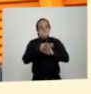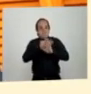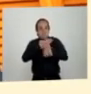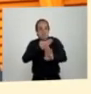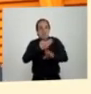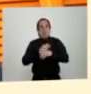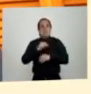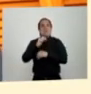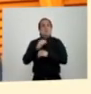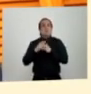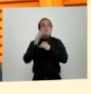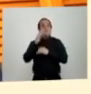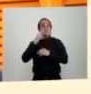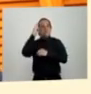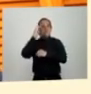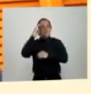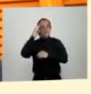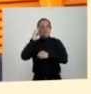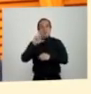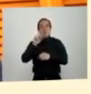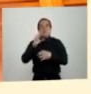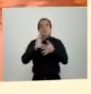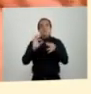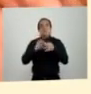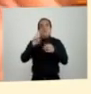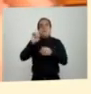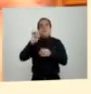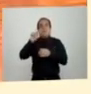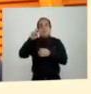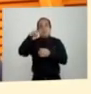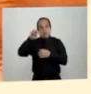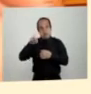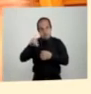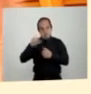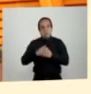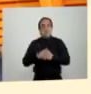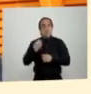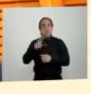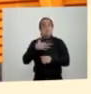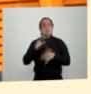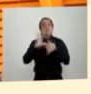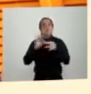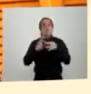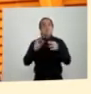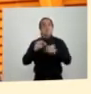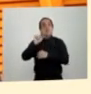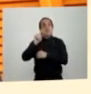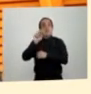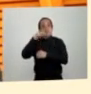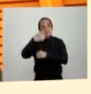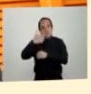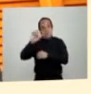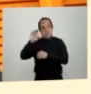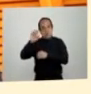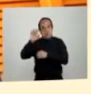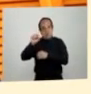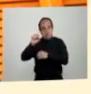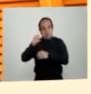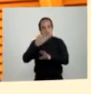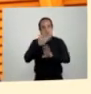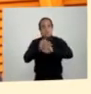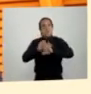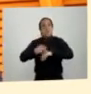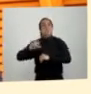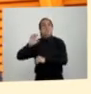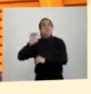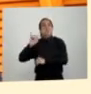nuestra generación, que no trata sobre Vietnam, sino trata sobre los cartagineses contra el Imperio Romano. Y si tenías